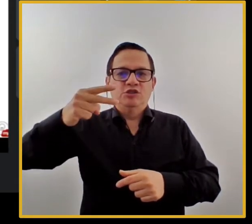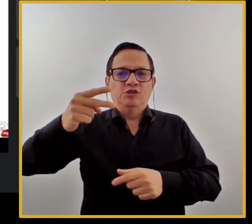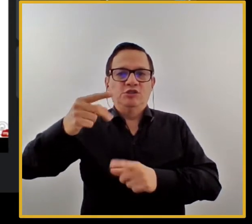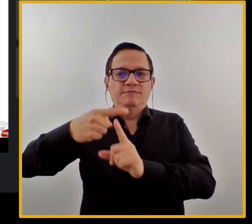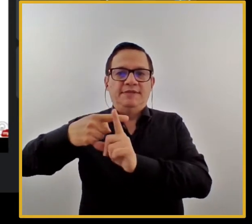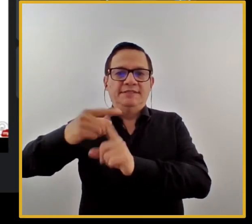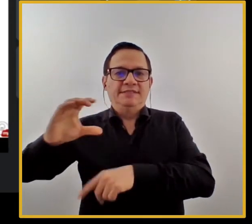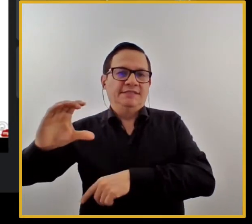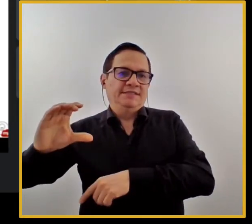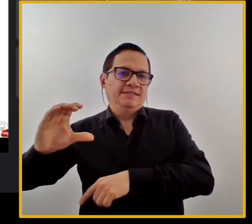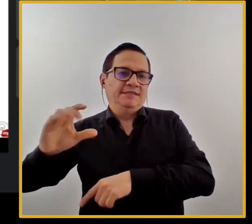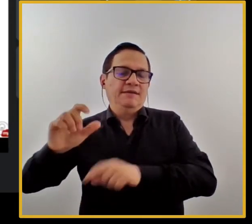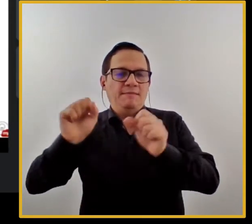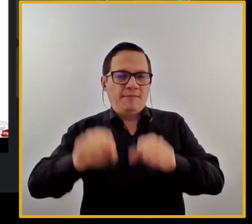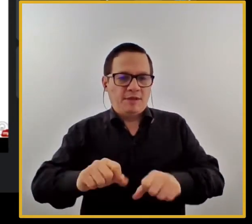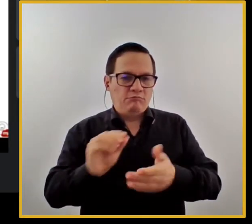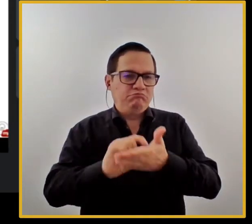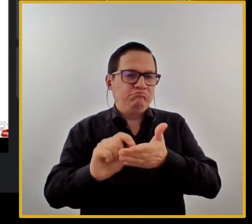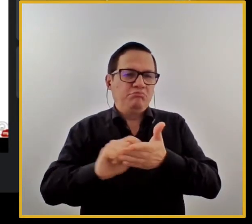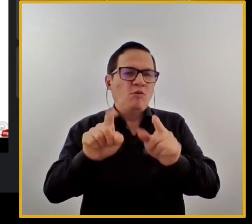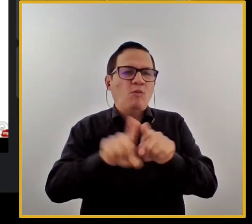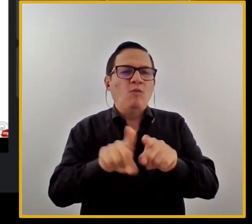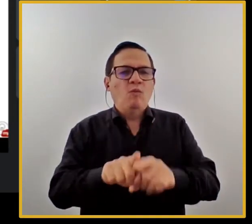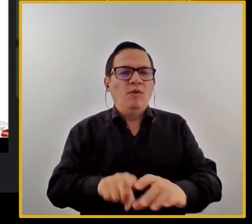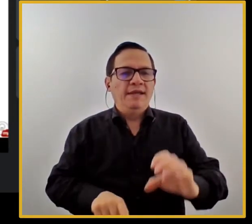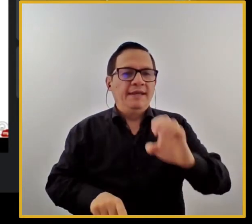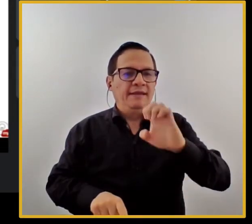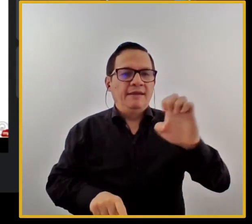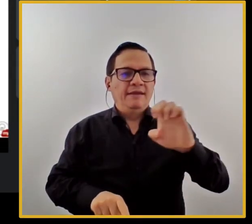como e a la